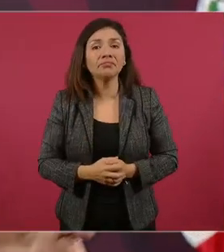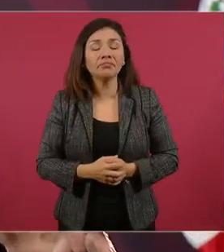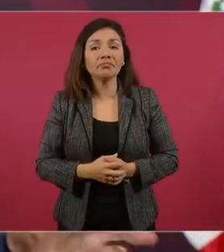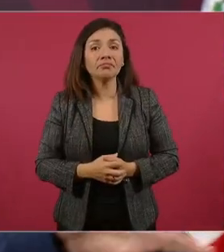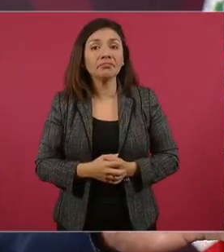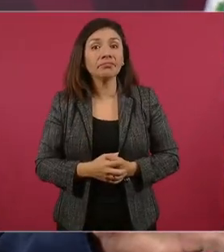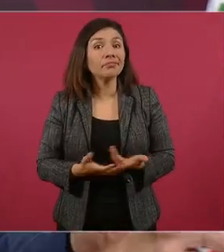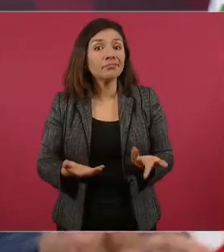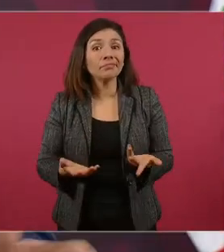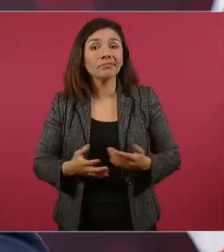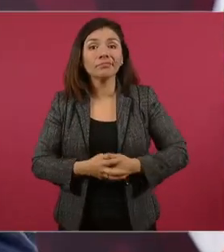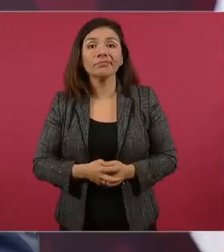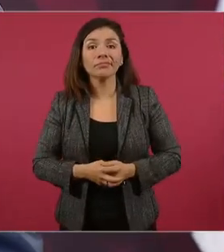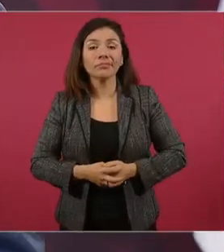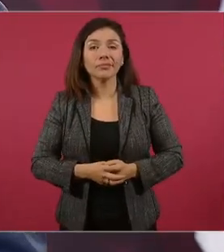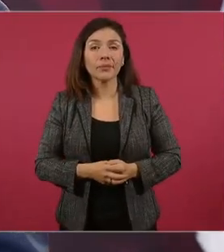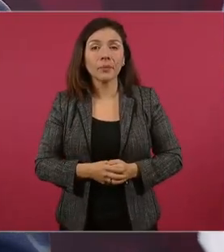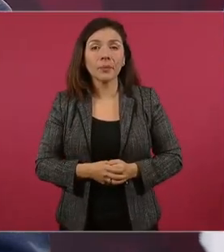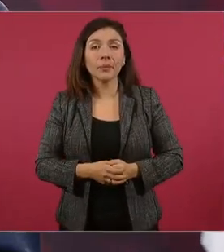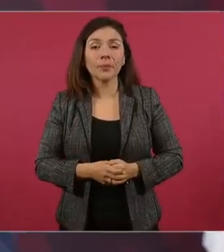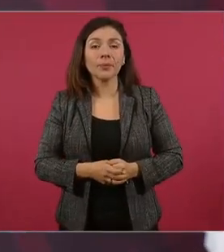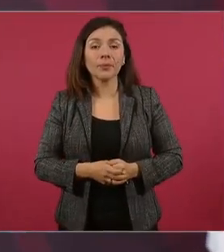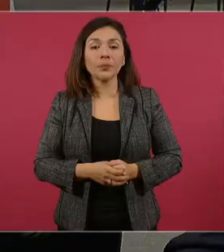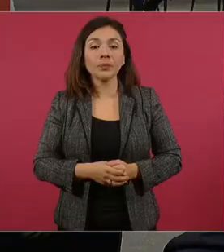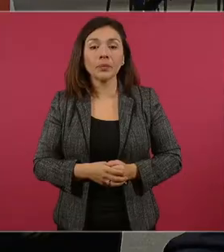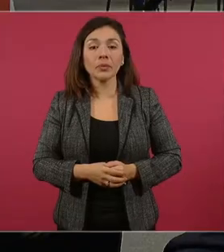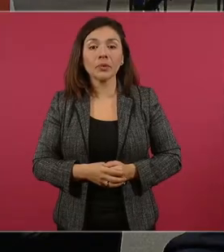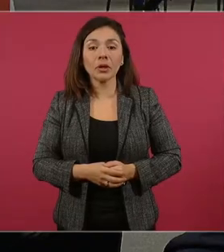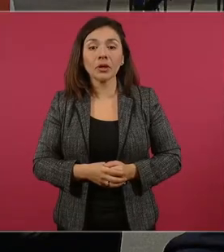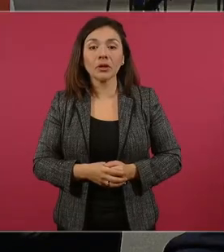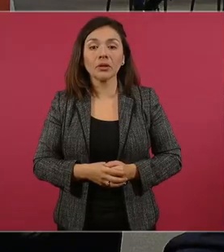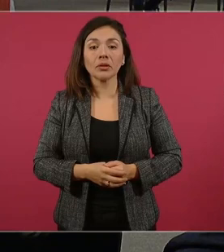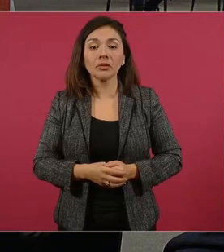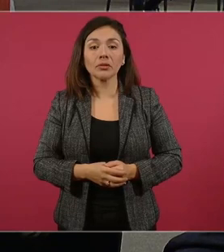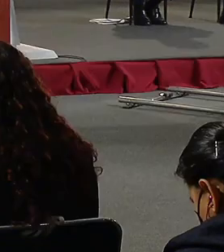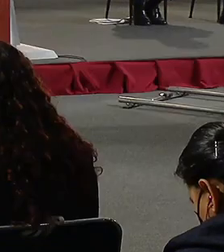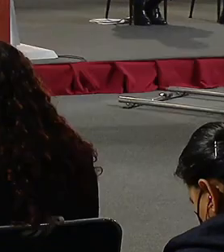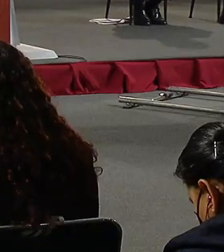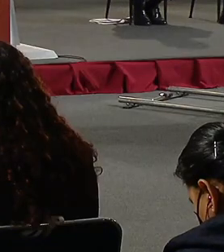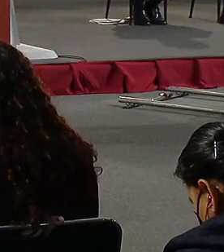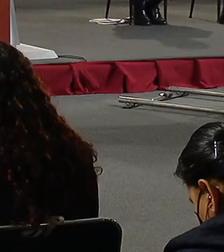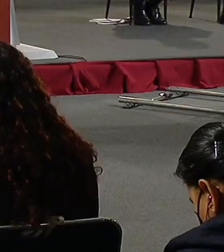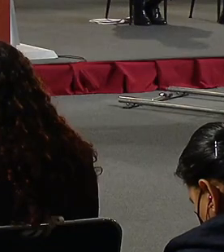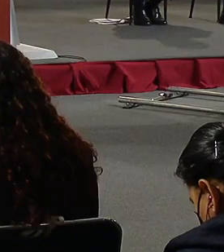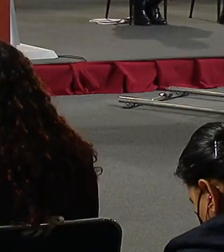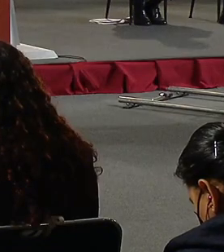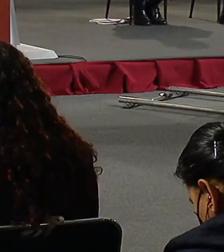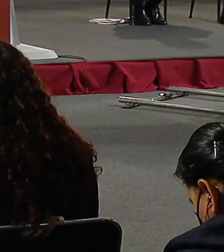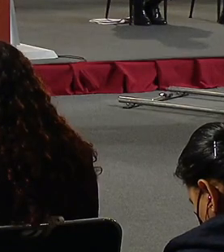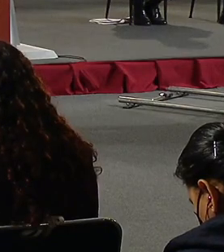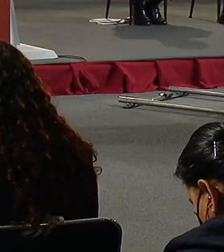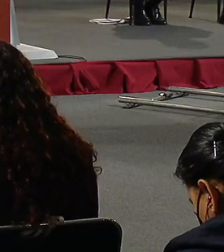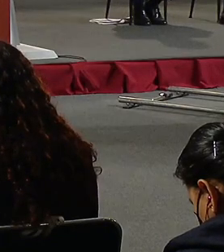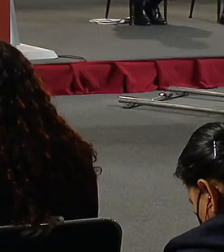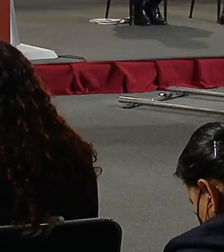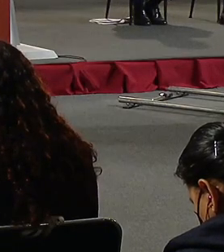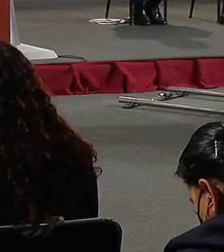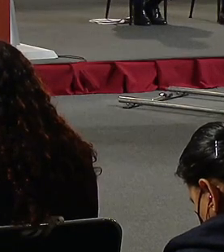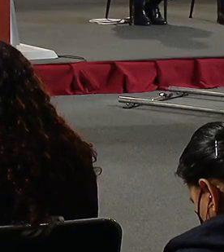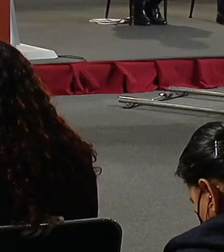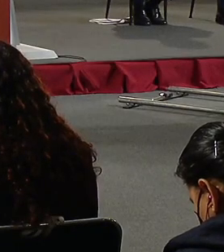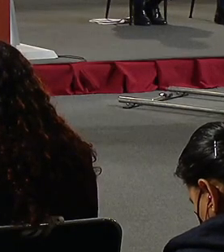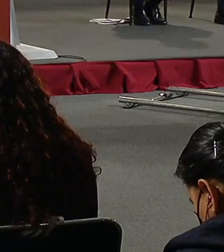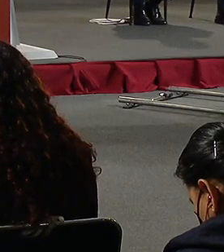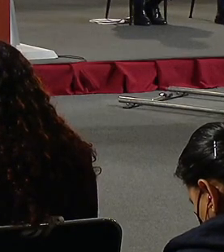No, no me creen. Y se los puedo probar ahora mismo. ¿Por qué no